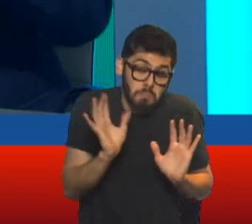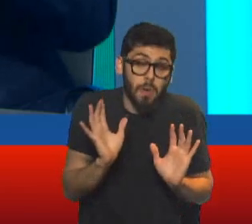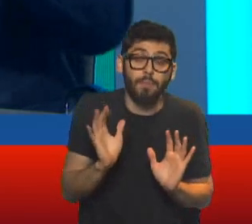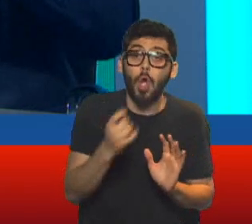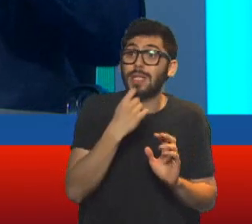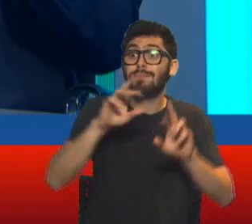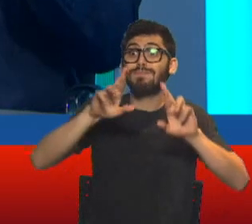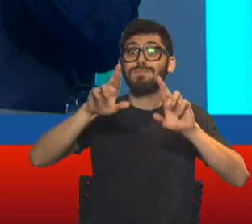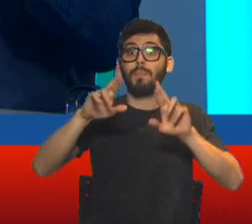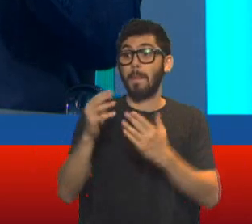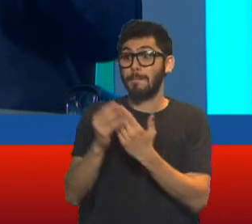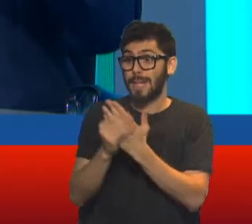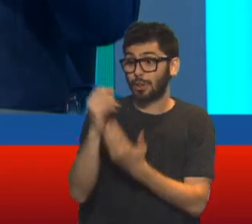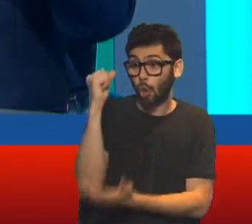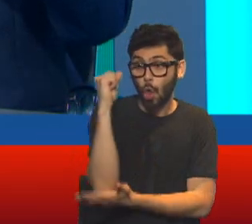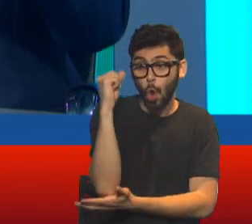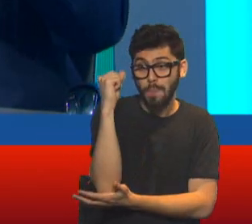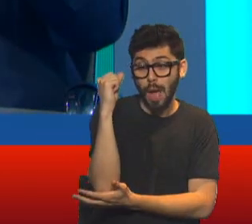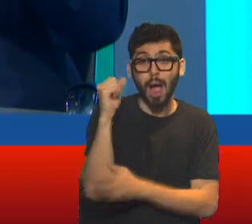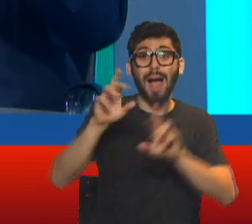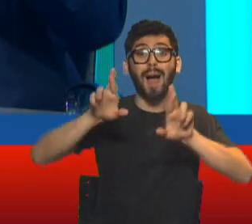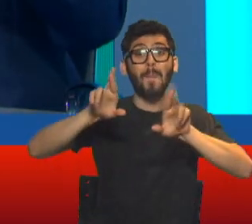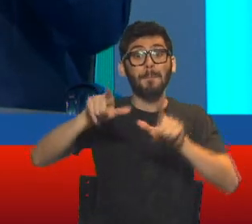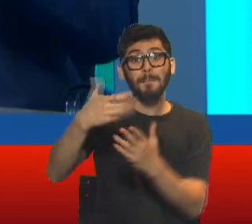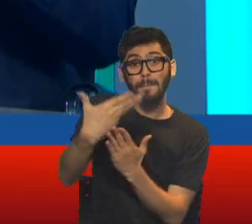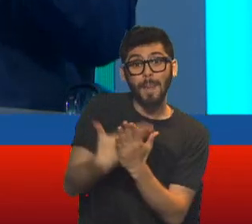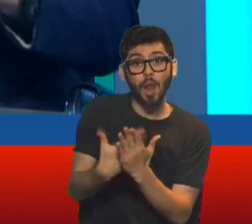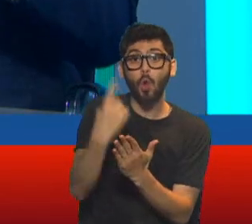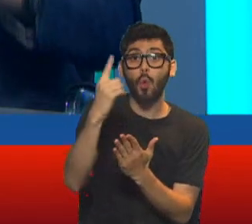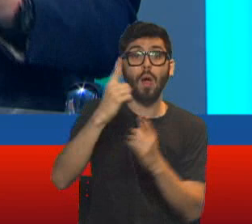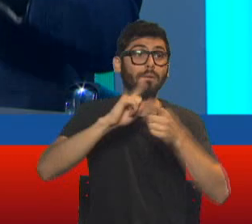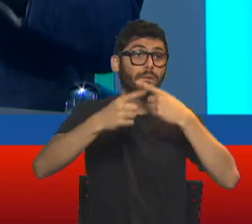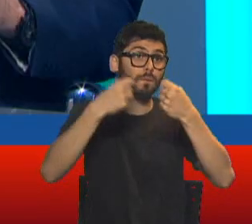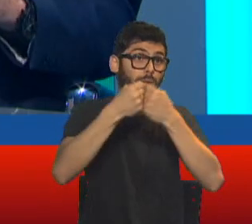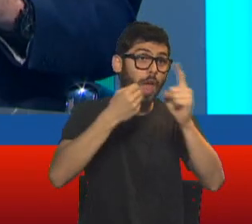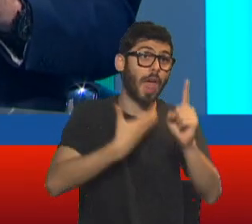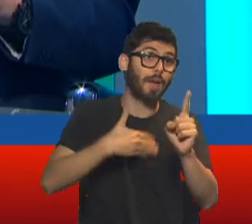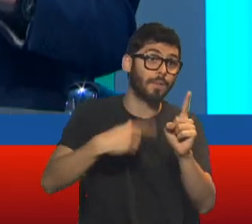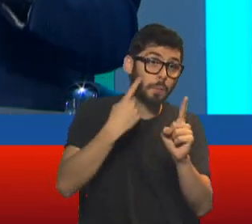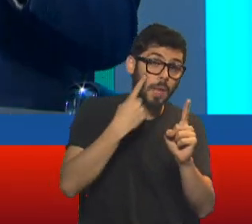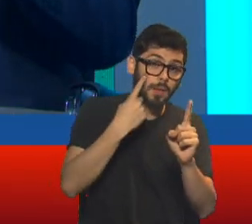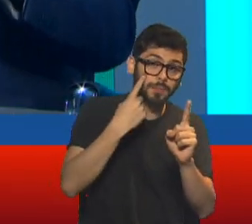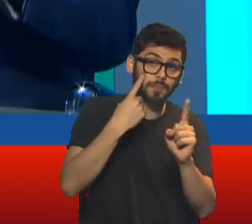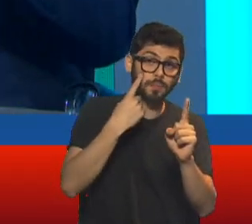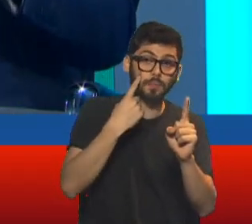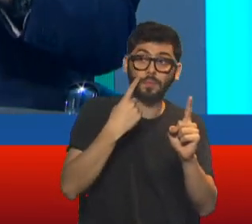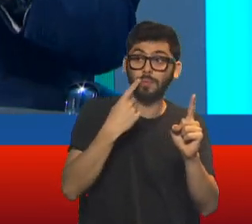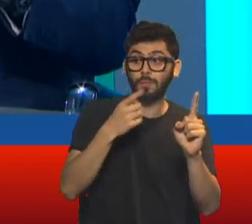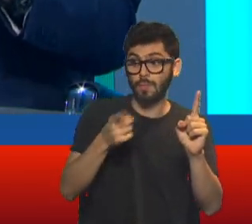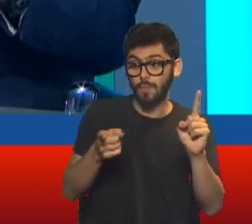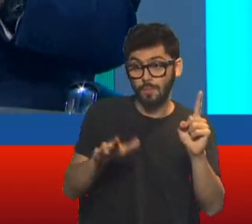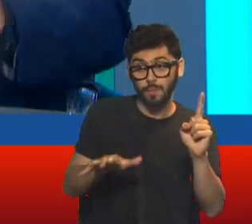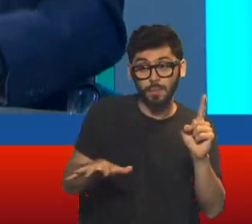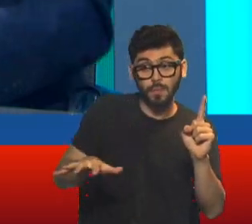si el plan del ministro de Economía es únicamente arreglar con el Fondo Monetario Internacional y no prestar